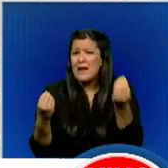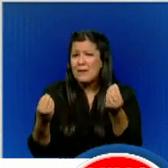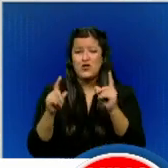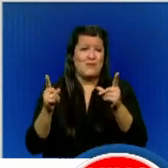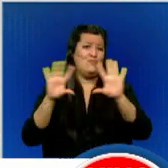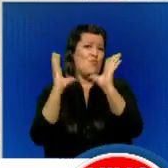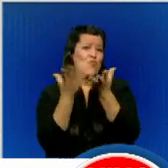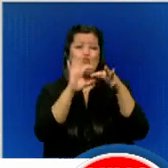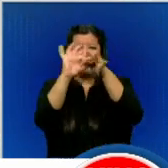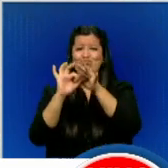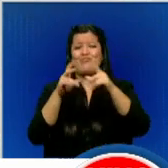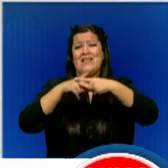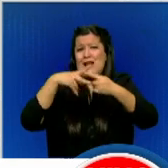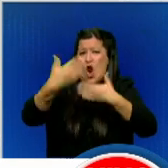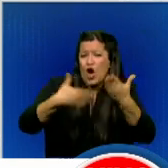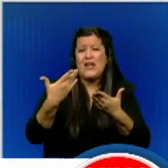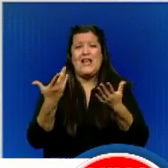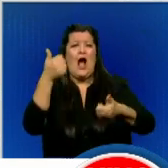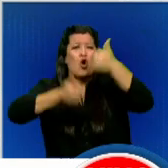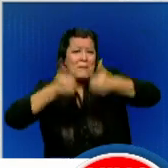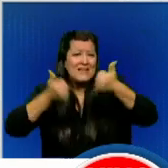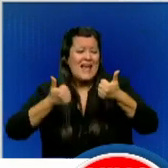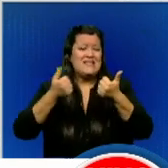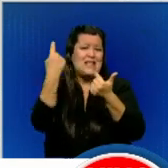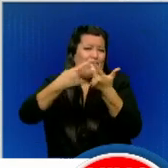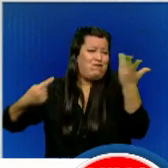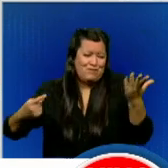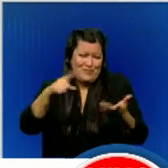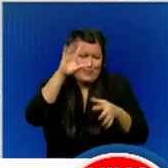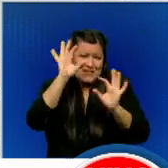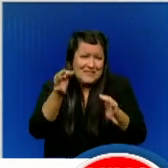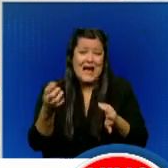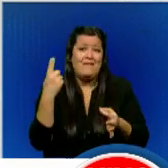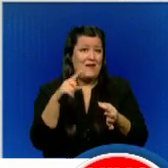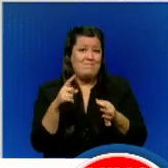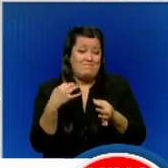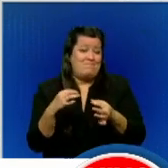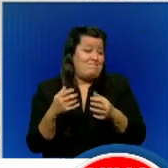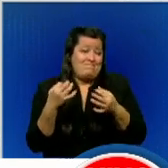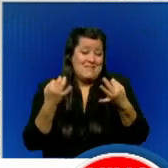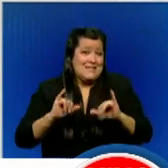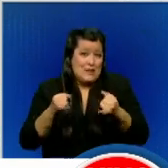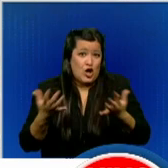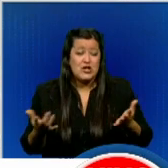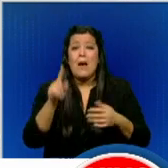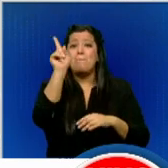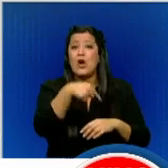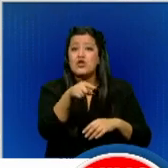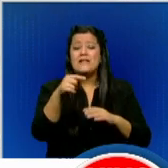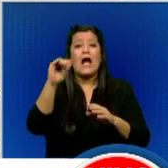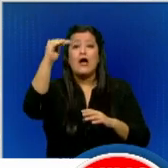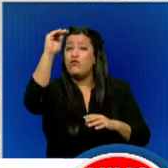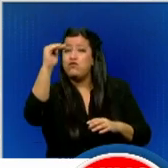globalización la competencia ese fenómeno tan estudiado pero innegable y la tasa bajó a lo que